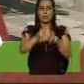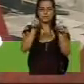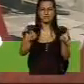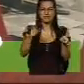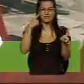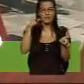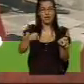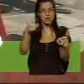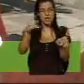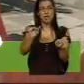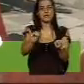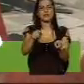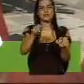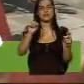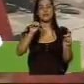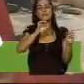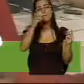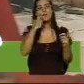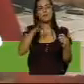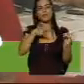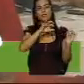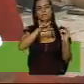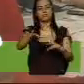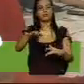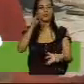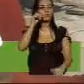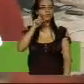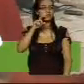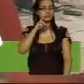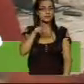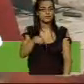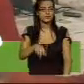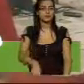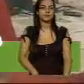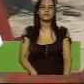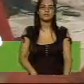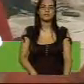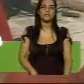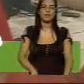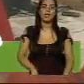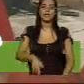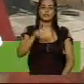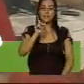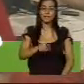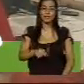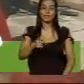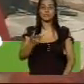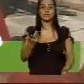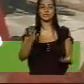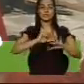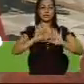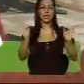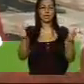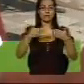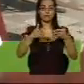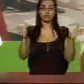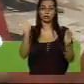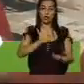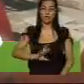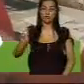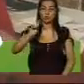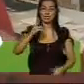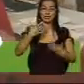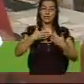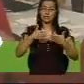ginecobstetricia, allí se registran las madres embarazadas. Y además de esto, hemos abierto a nivel nacional en este